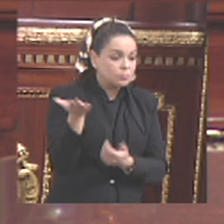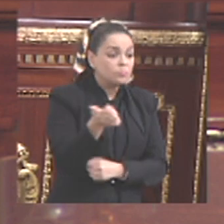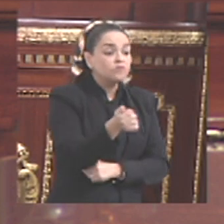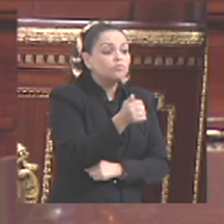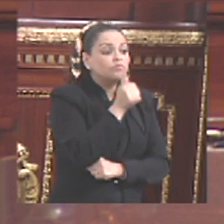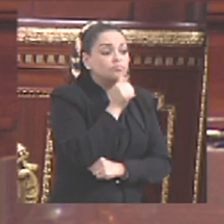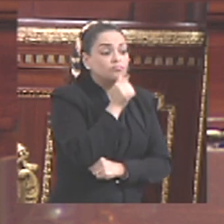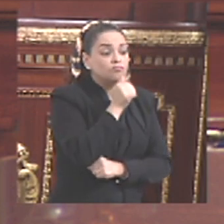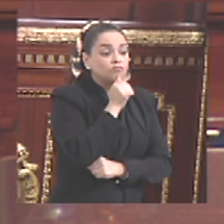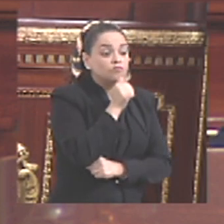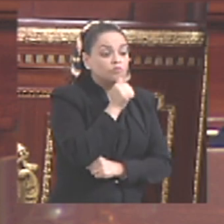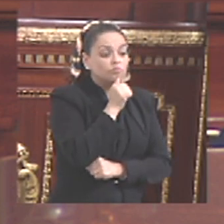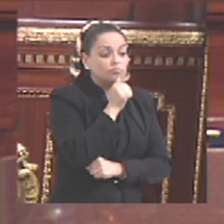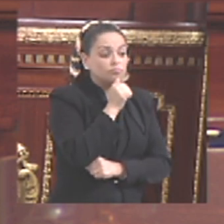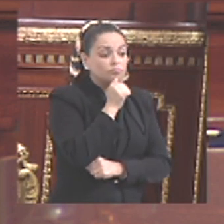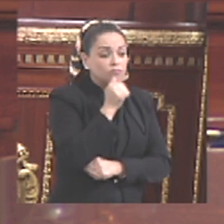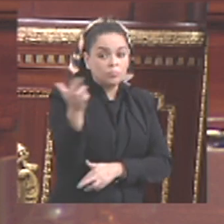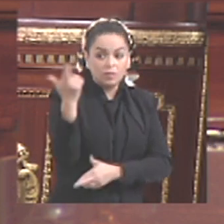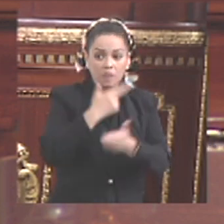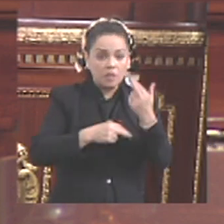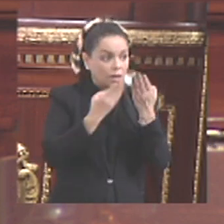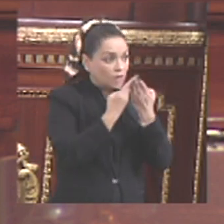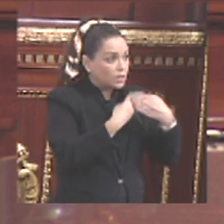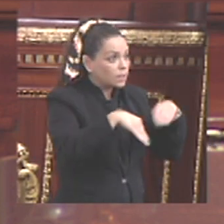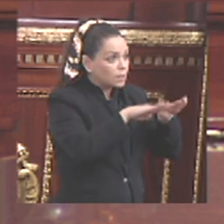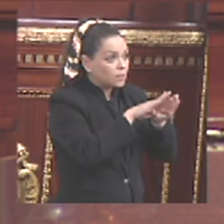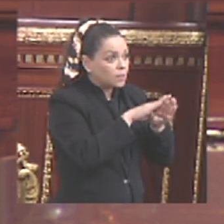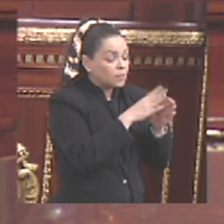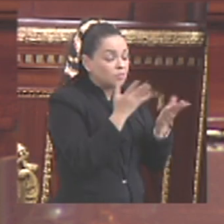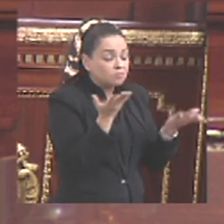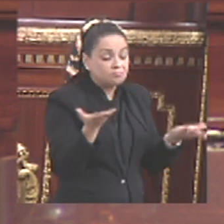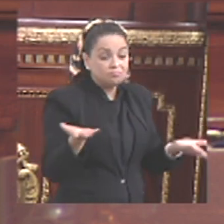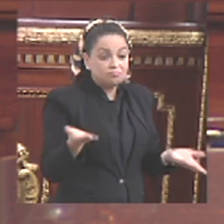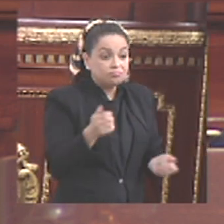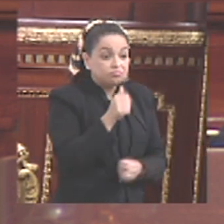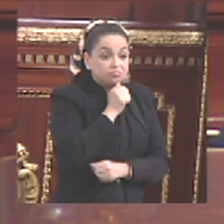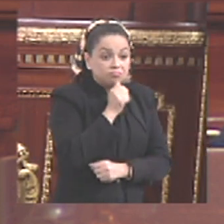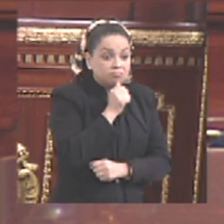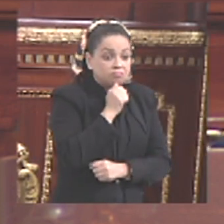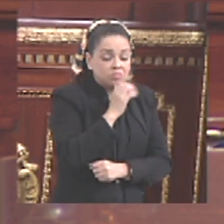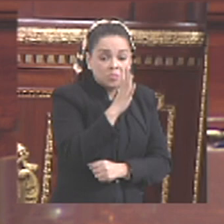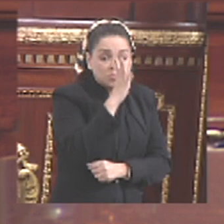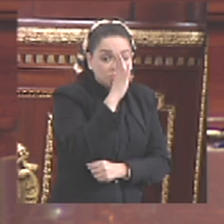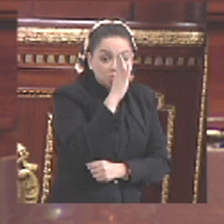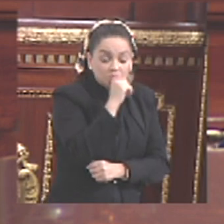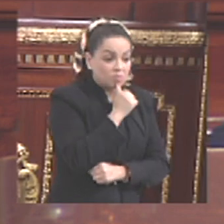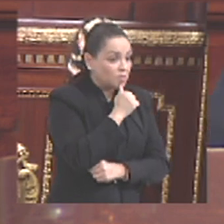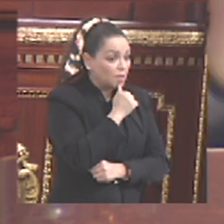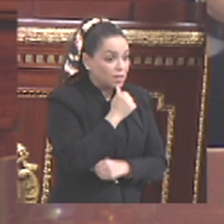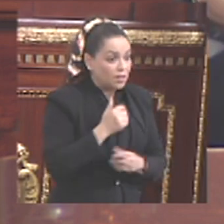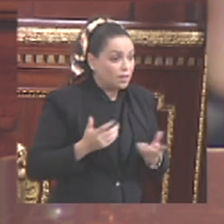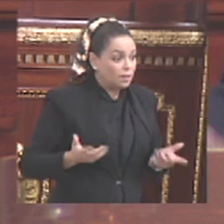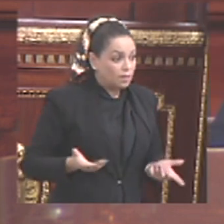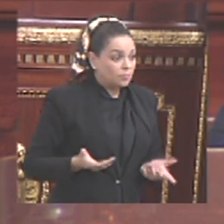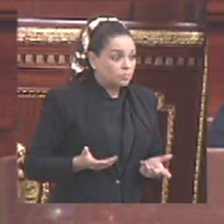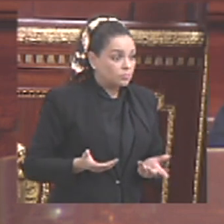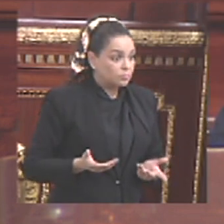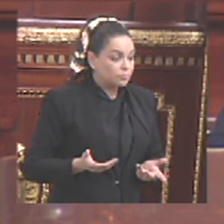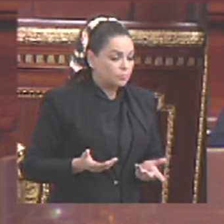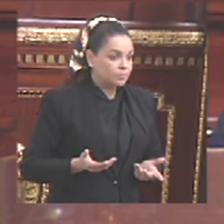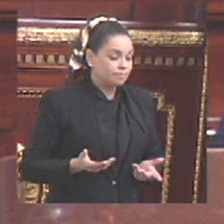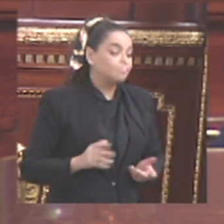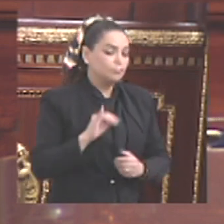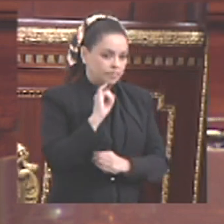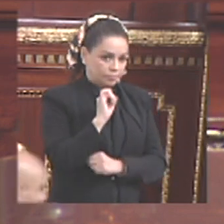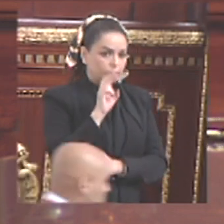todavía no pueden regresar a sus hogares, que hoy todavía no pueden llegar a sus casas. Si bien es cierto, quizás se